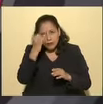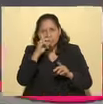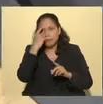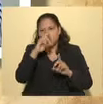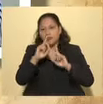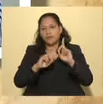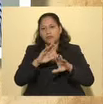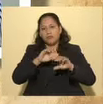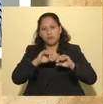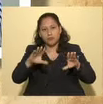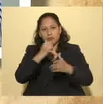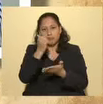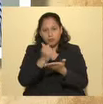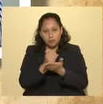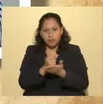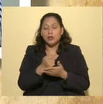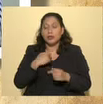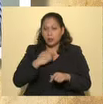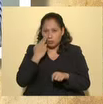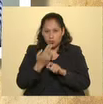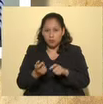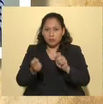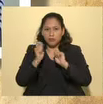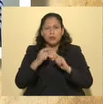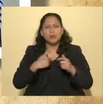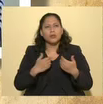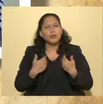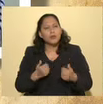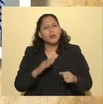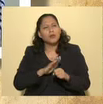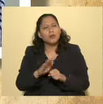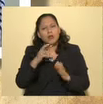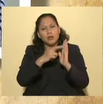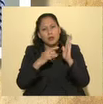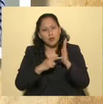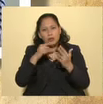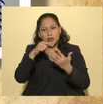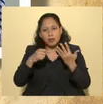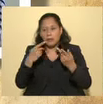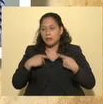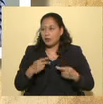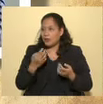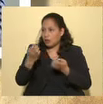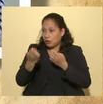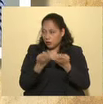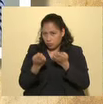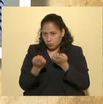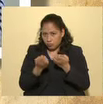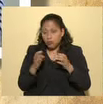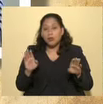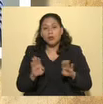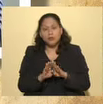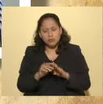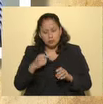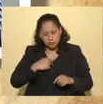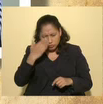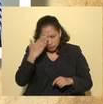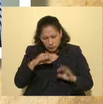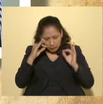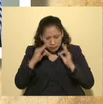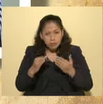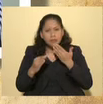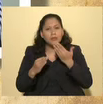capital. Tengo esa facultad de poder entender muy claramente cuáles son los requerimientos de un atleta, sí, señor. De saber exactamente cuáles